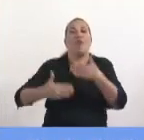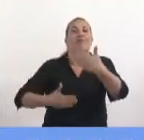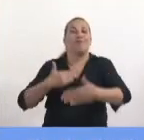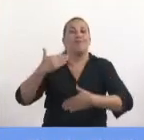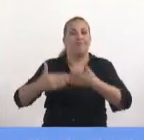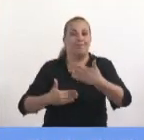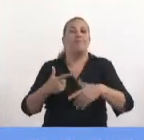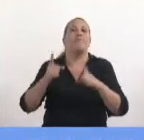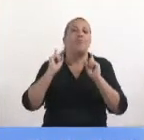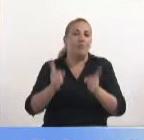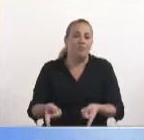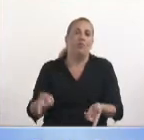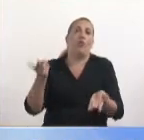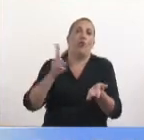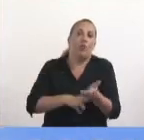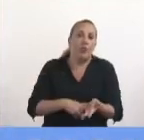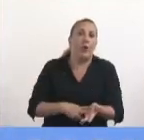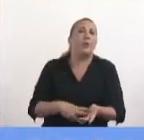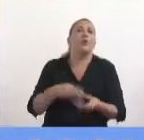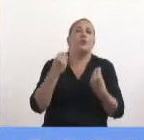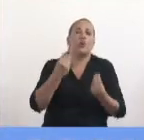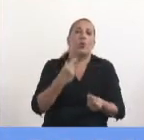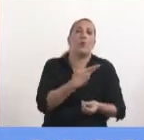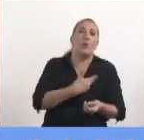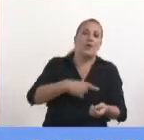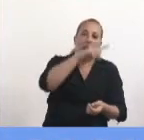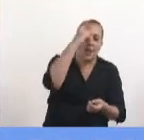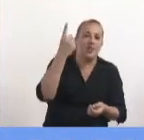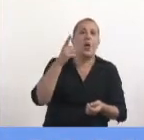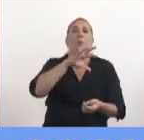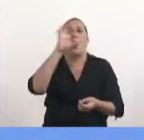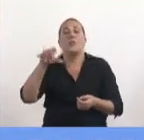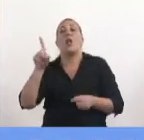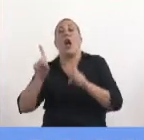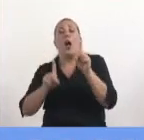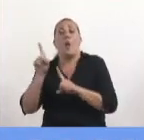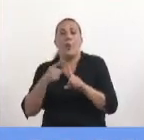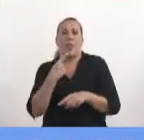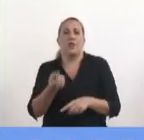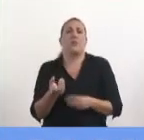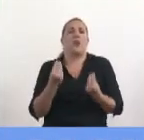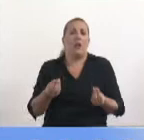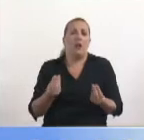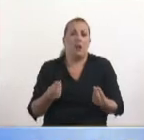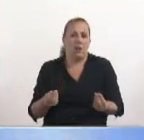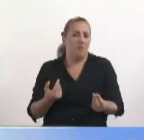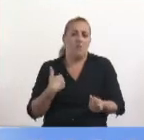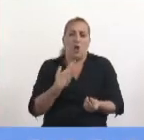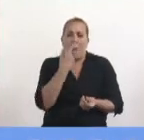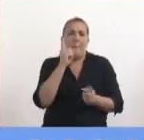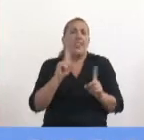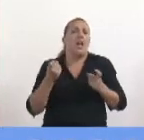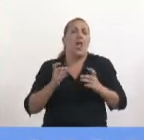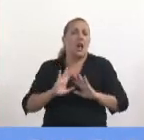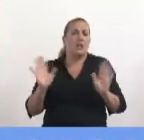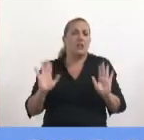estaba la gran discusión nación y provincia, era muy bilateral, y claro, aparecían algunas que decían, no, a nosotros esto no nos interesa.